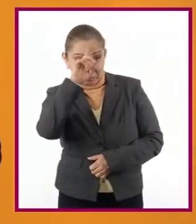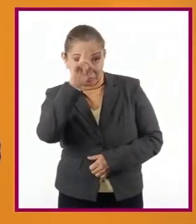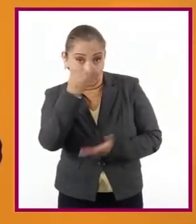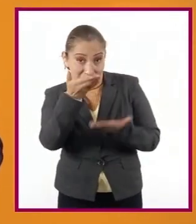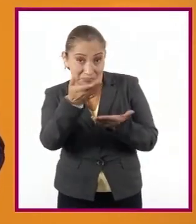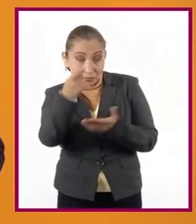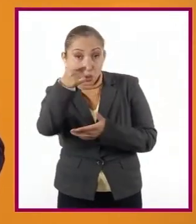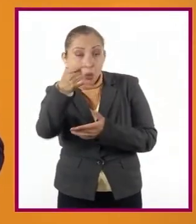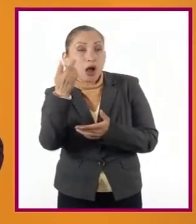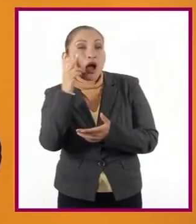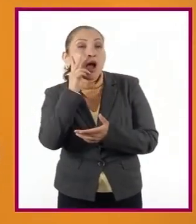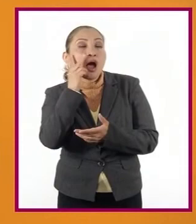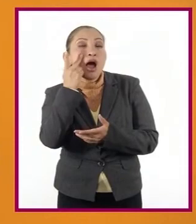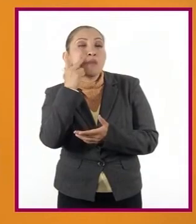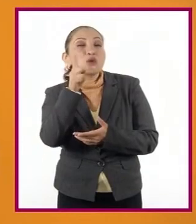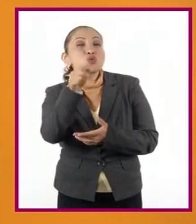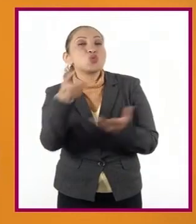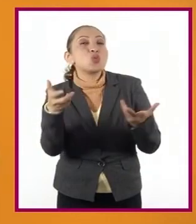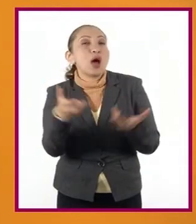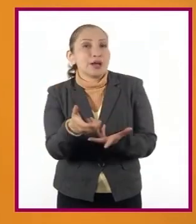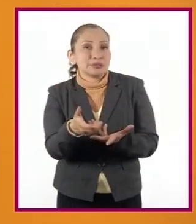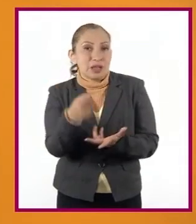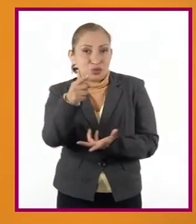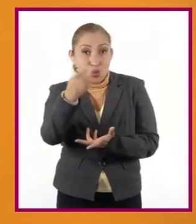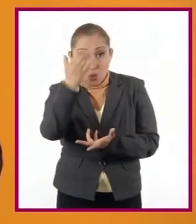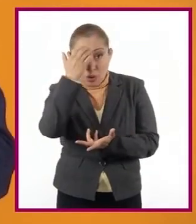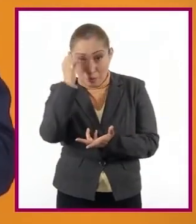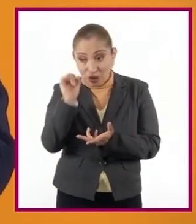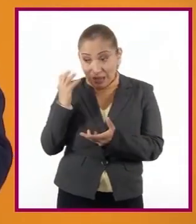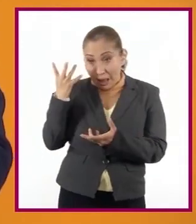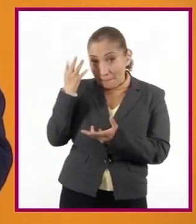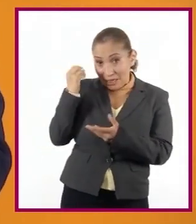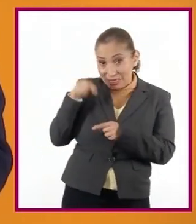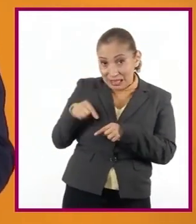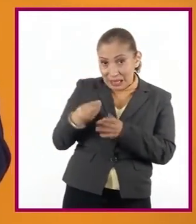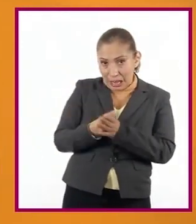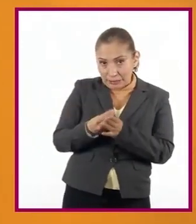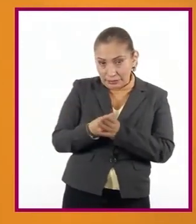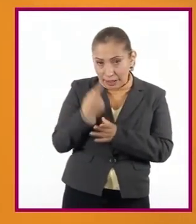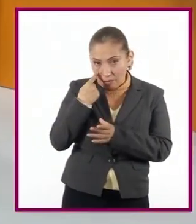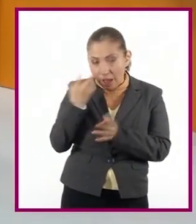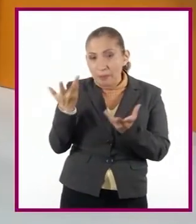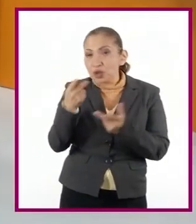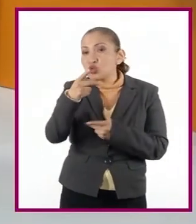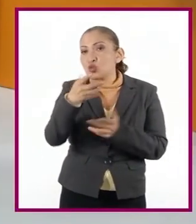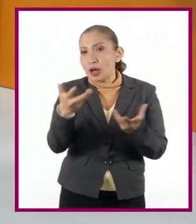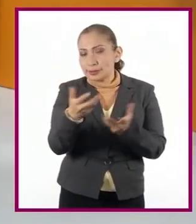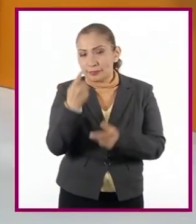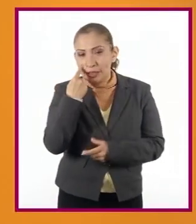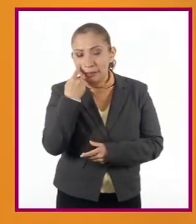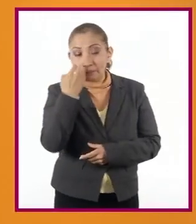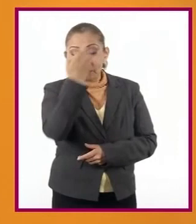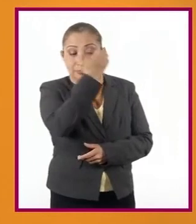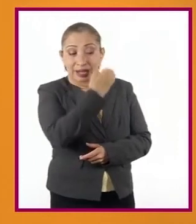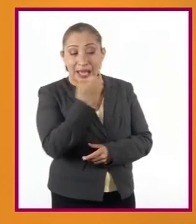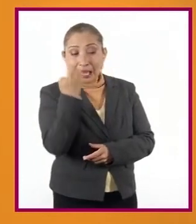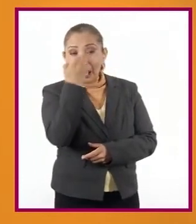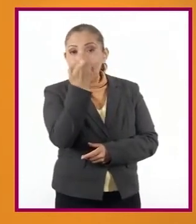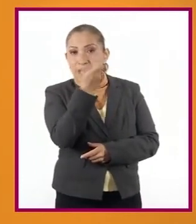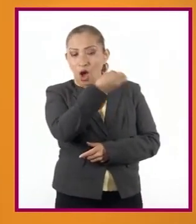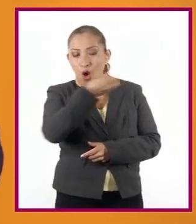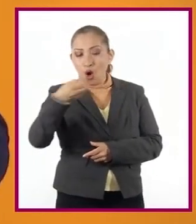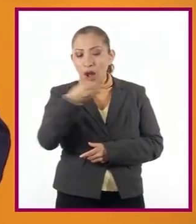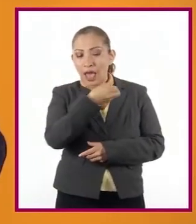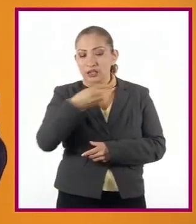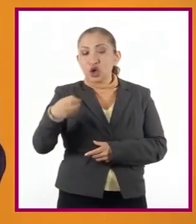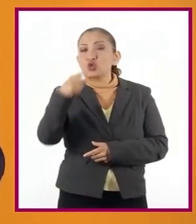un reto para poner en práctica los conocimientos de esta sesión. Analicemos las siguientes